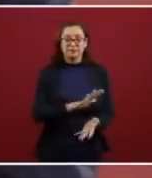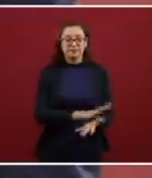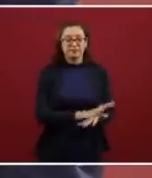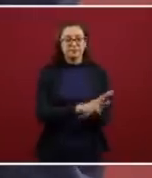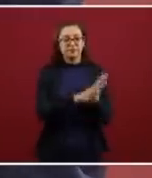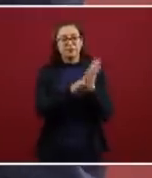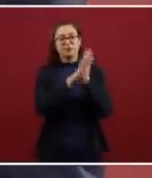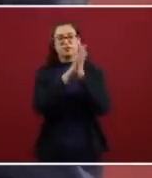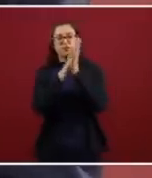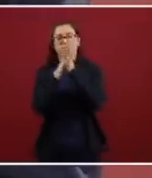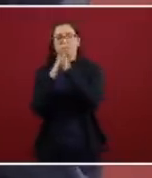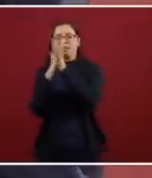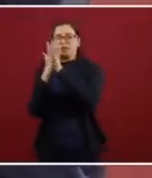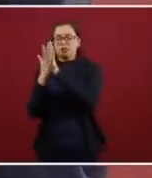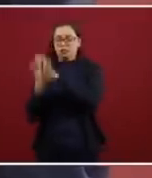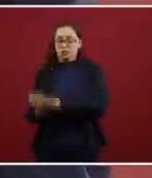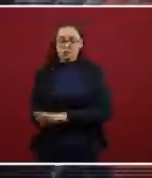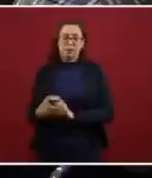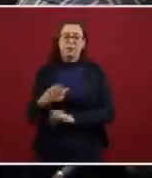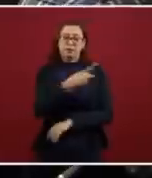que tiene que llevarse a cabo